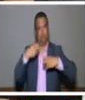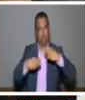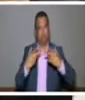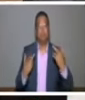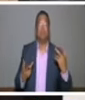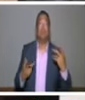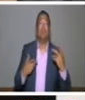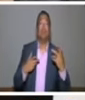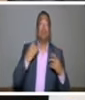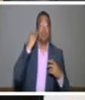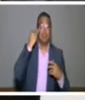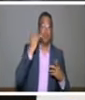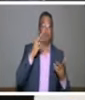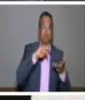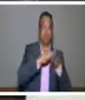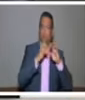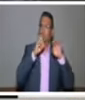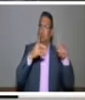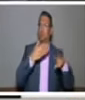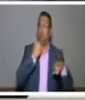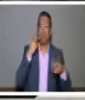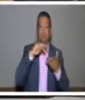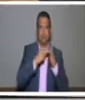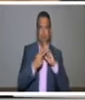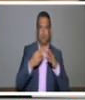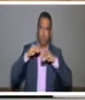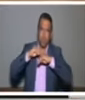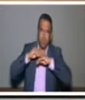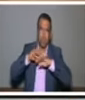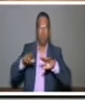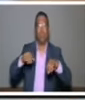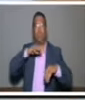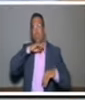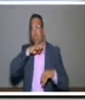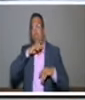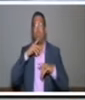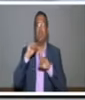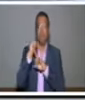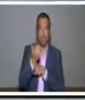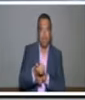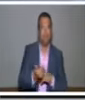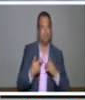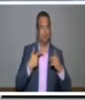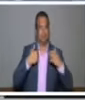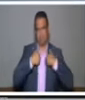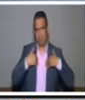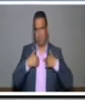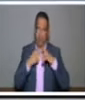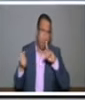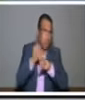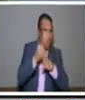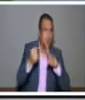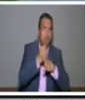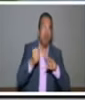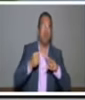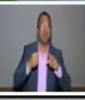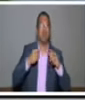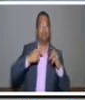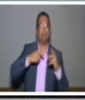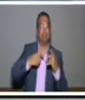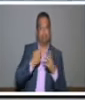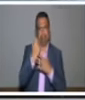educación tendremos menos contaminación ambiental, menos maltrato de animales, menos violencia. Tendríamos desarrollo económico. Puerto Rico